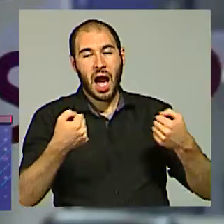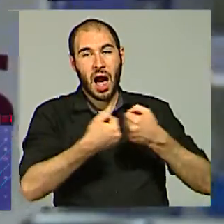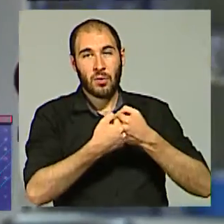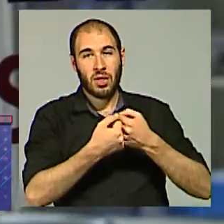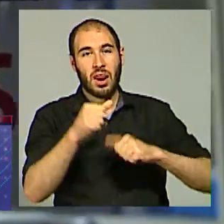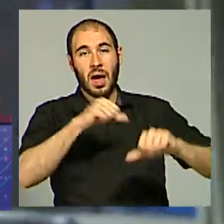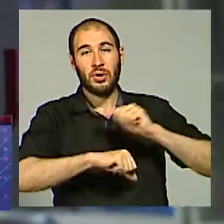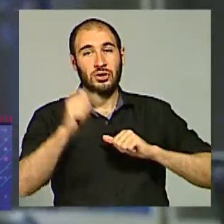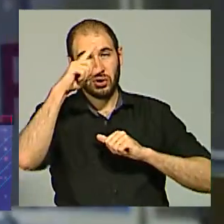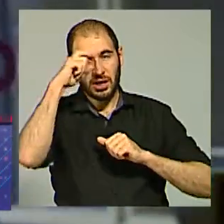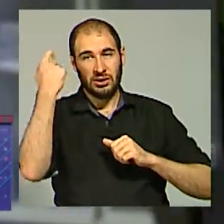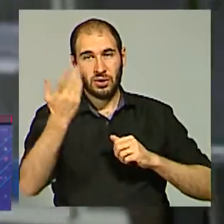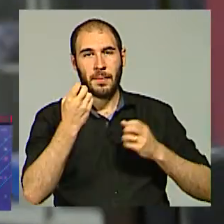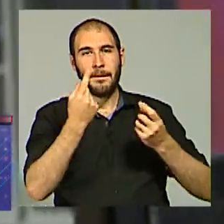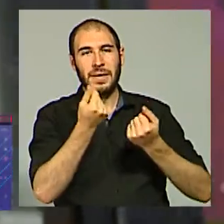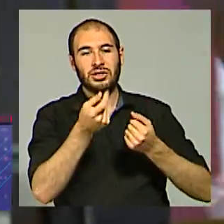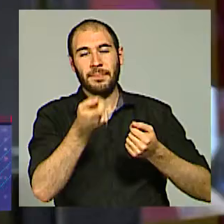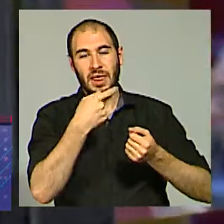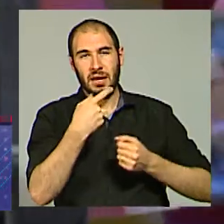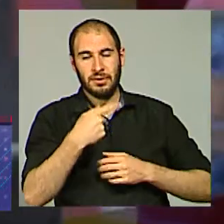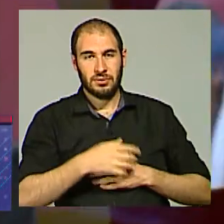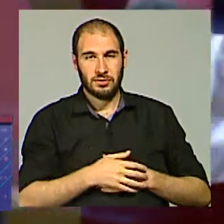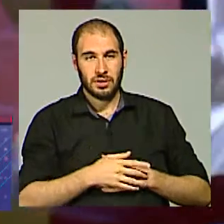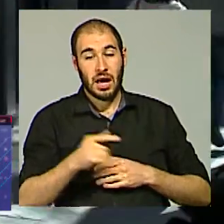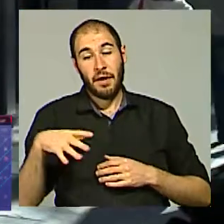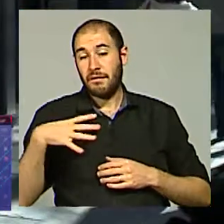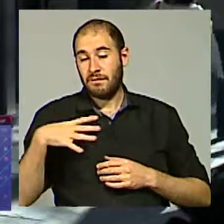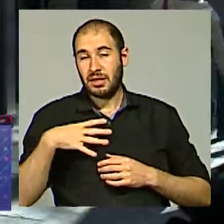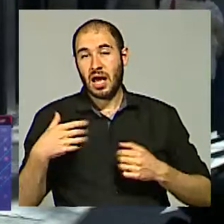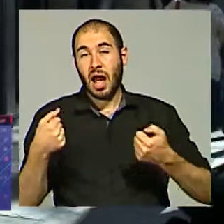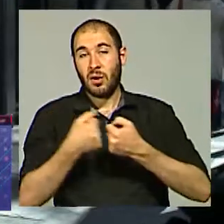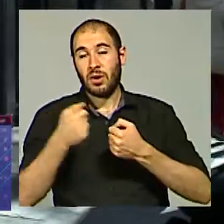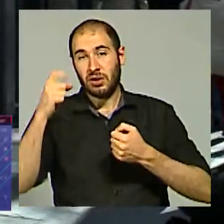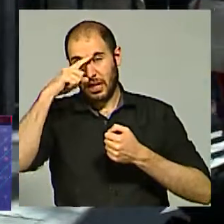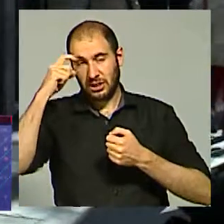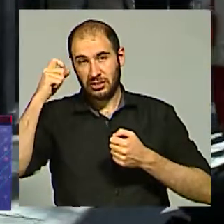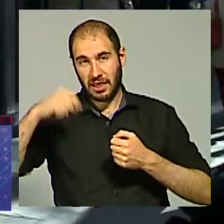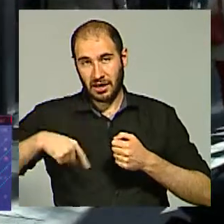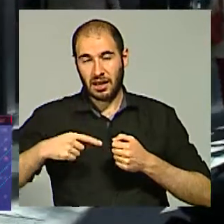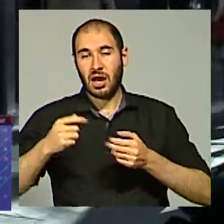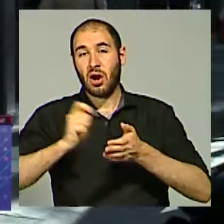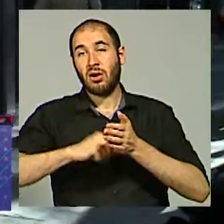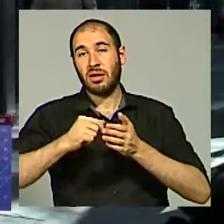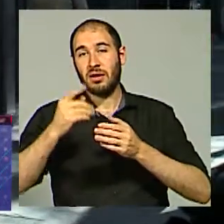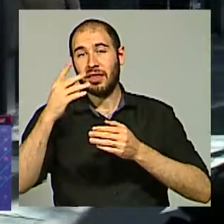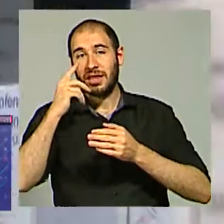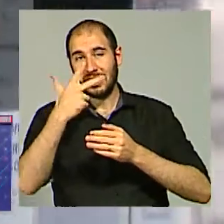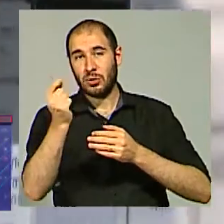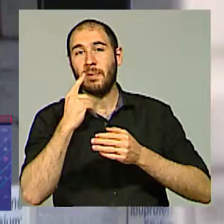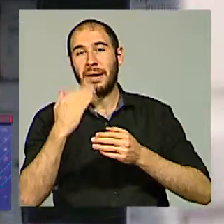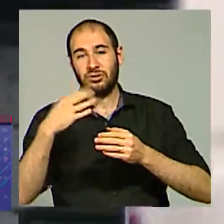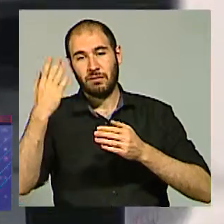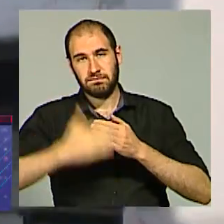laboratorios internacionales por los precios de medicamentos revista arreglar con los laboratorios nacionales en donde el contrato vence el 31 de marzo